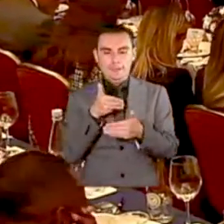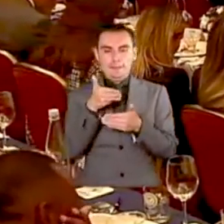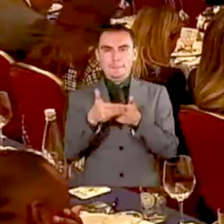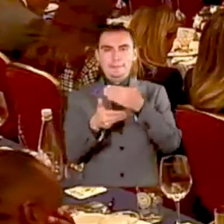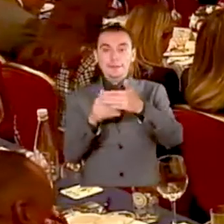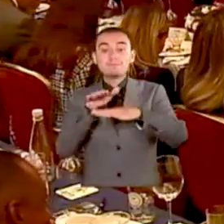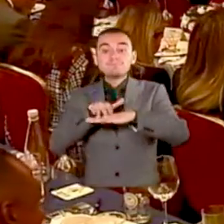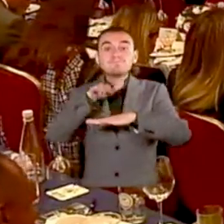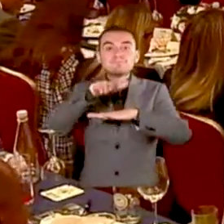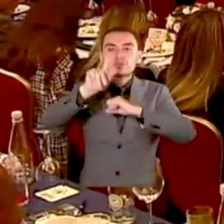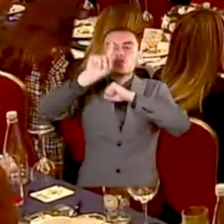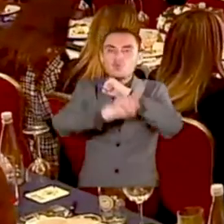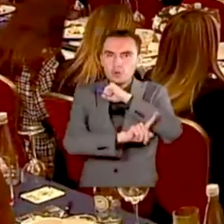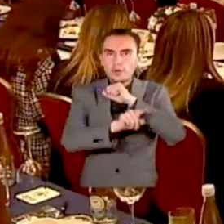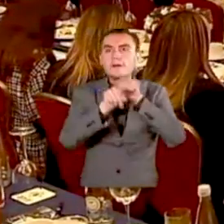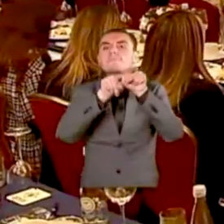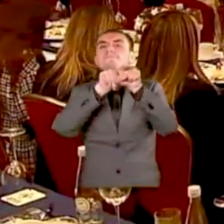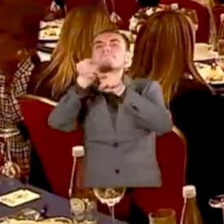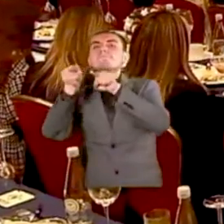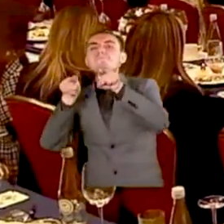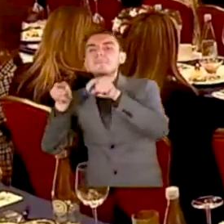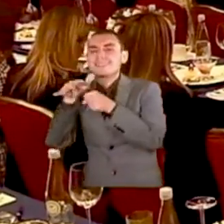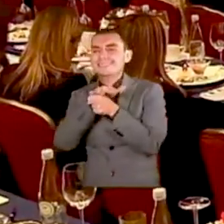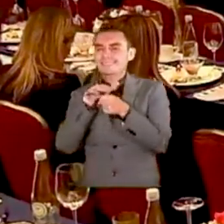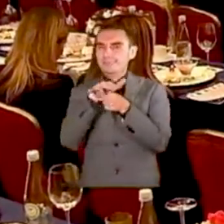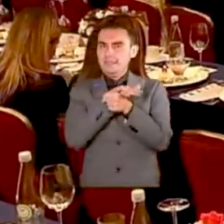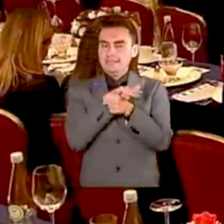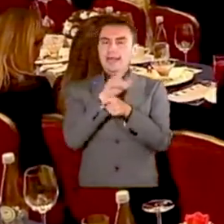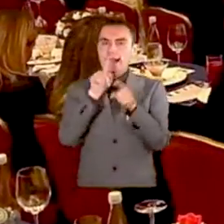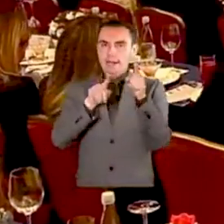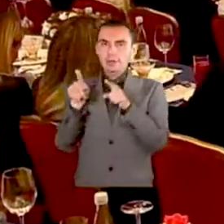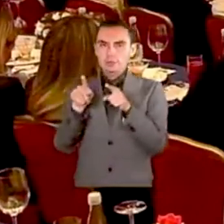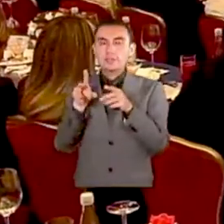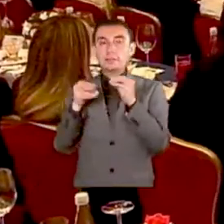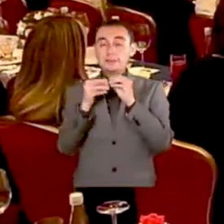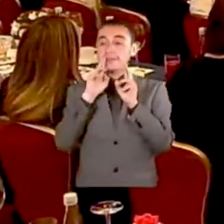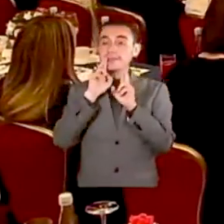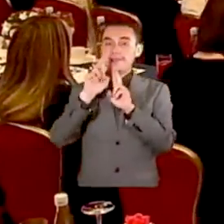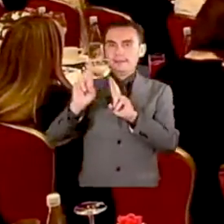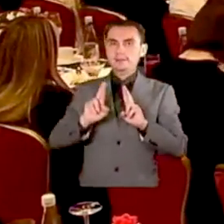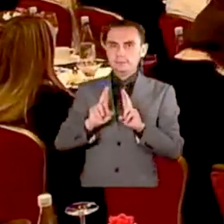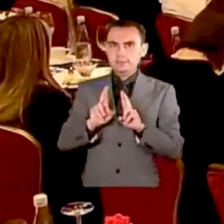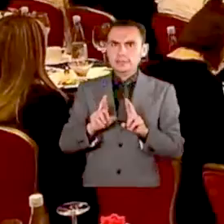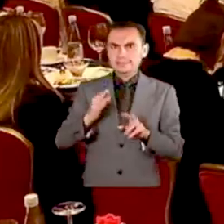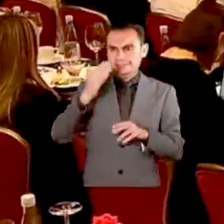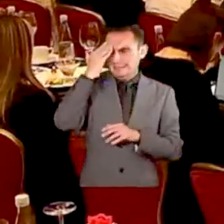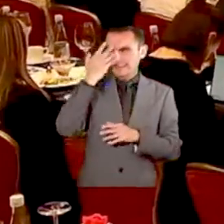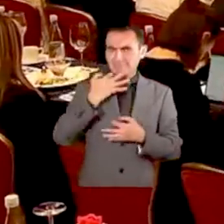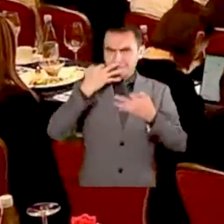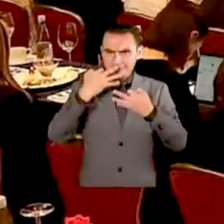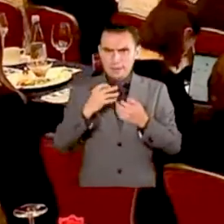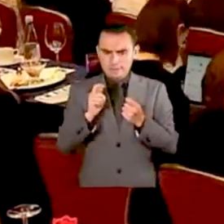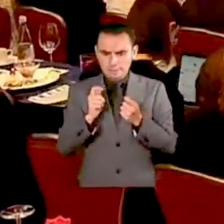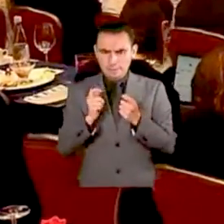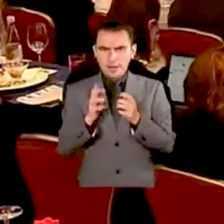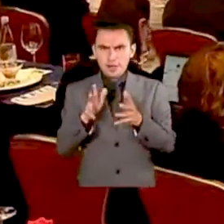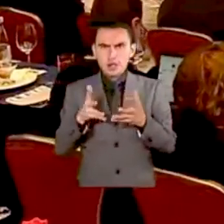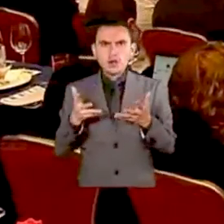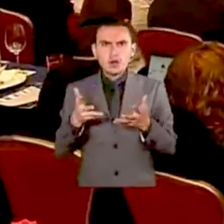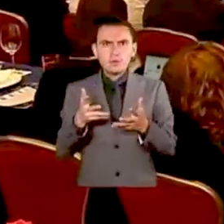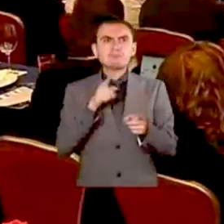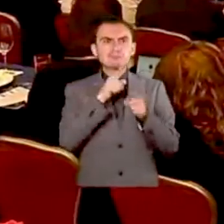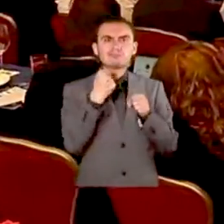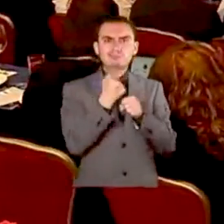consecuencias, unas sanciones en unos casos o si no unas respuestas en otros casos transformadoras a través de